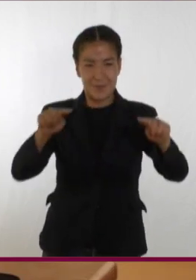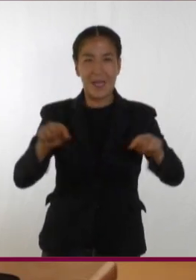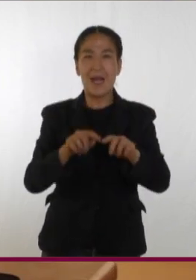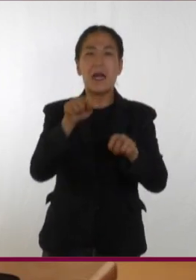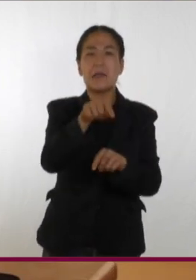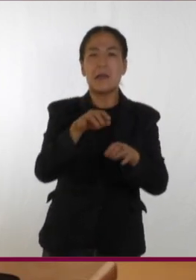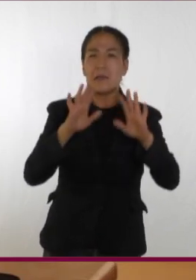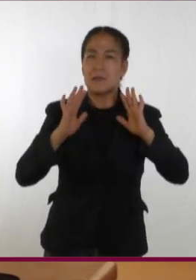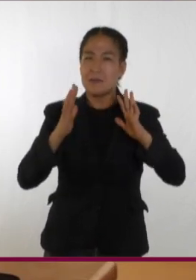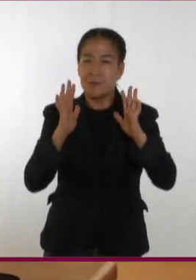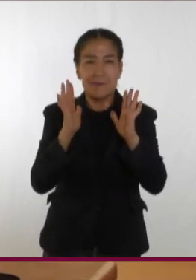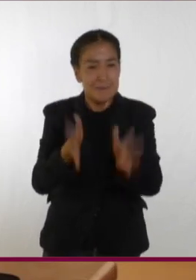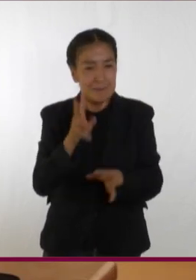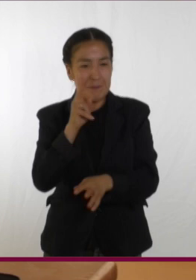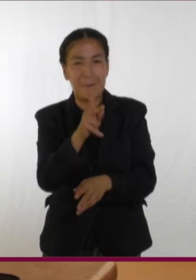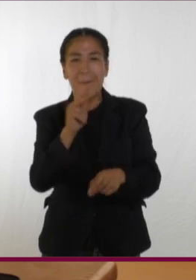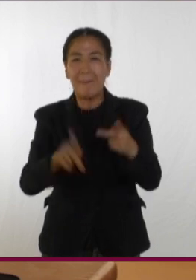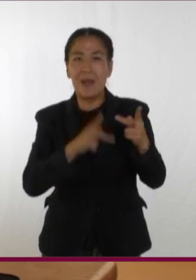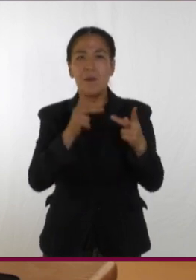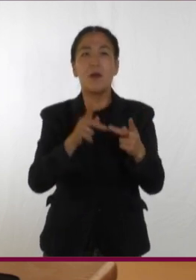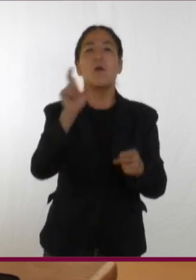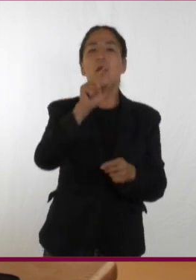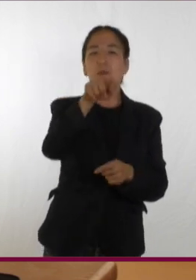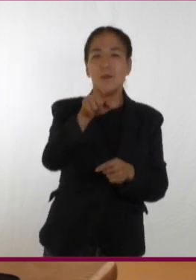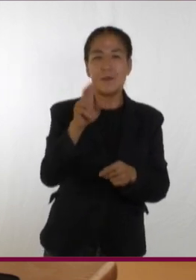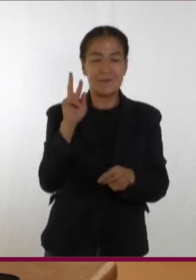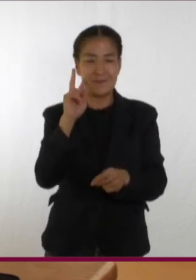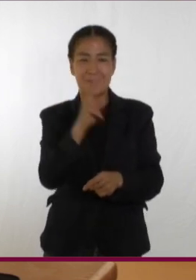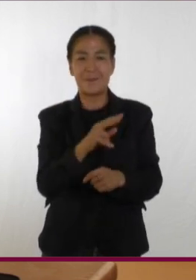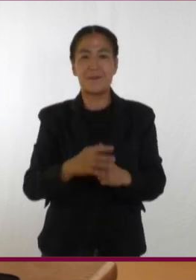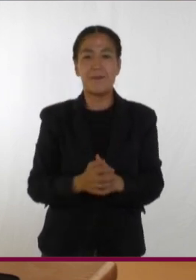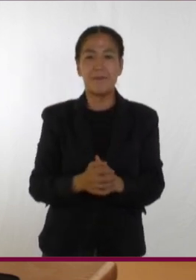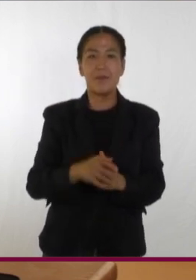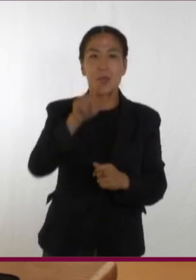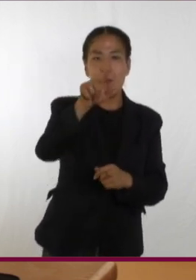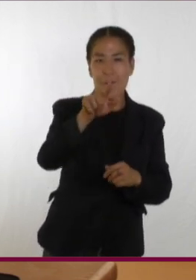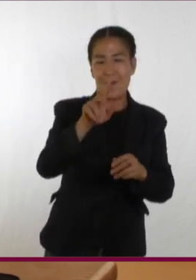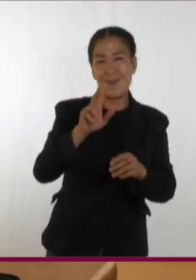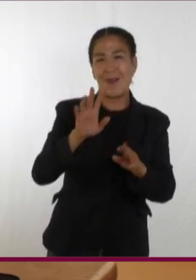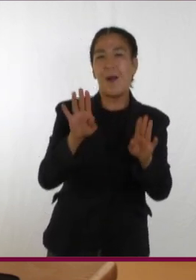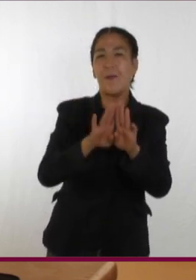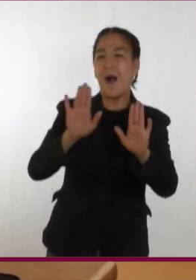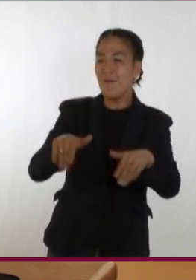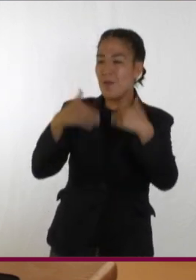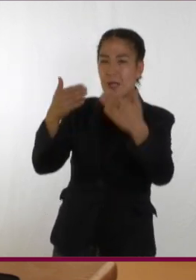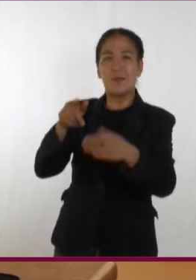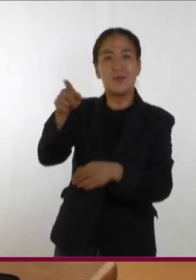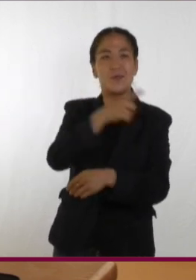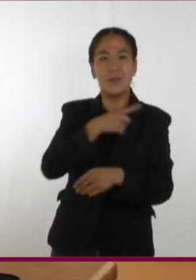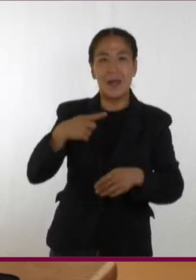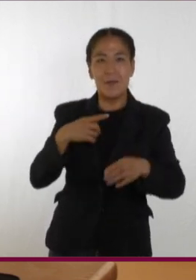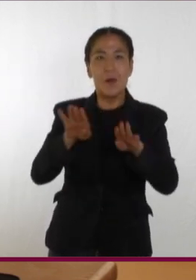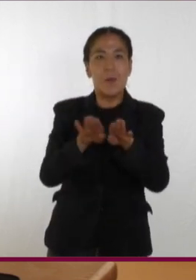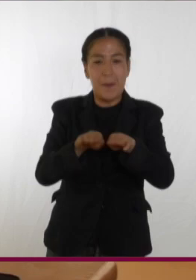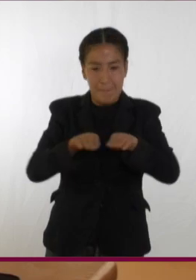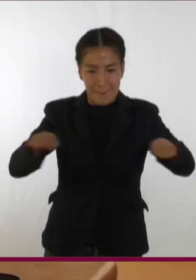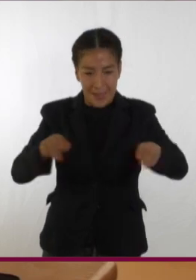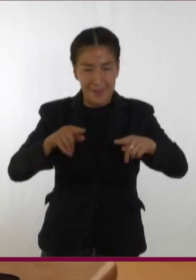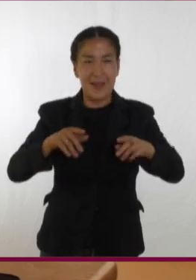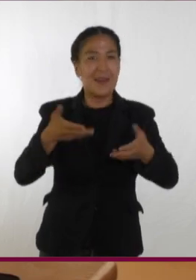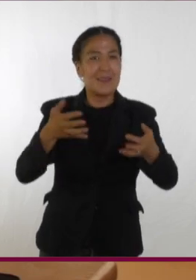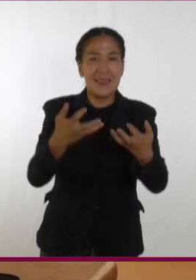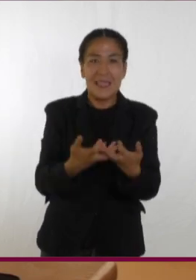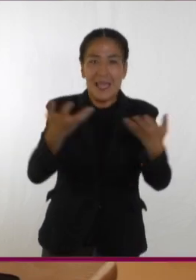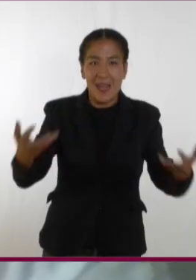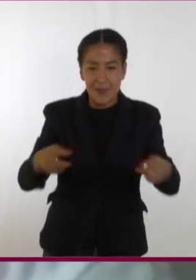El pentágono regular, perfectito. Pero bueno, luego, ¿qué pasa cuando tú sales a la vida real y tienes que